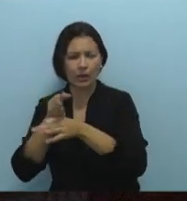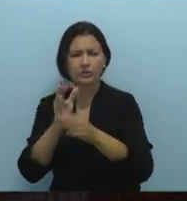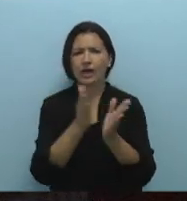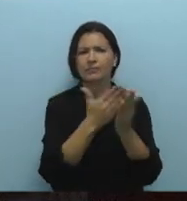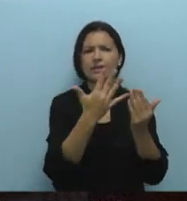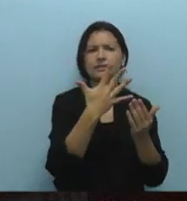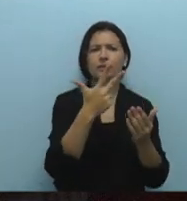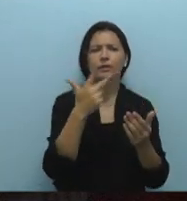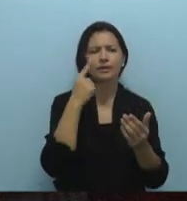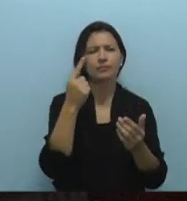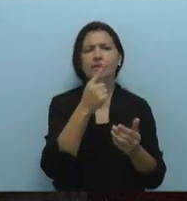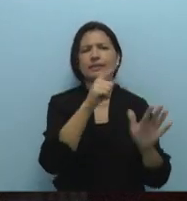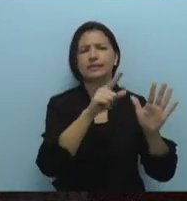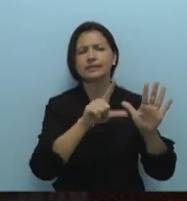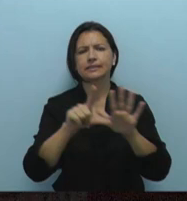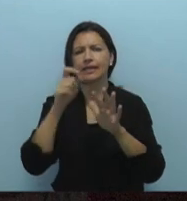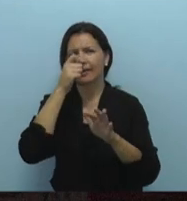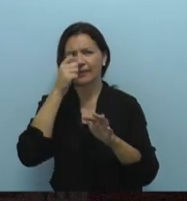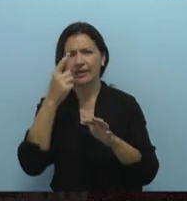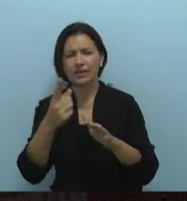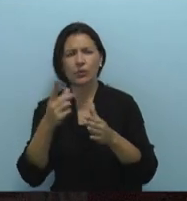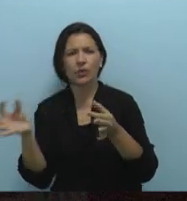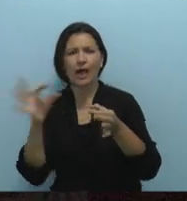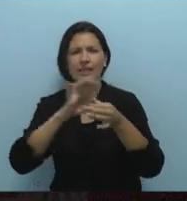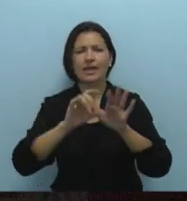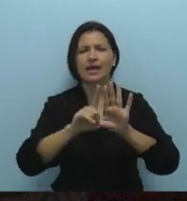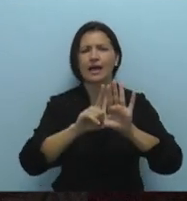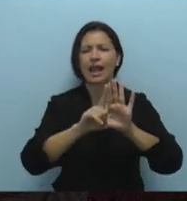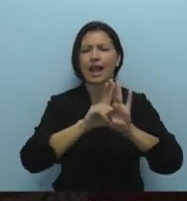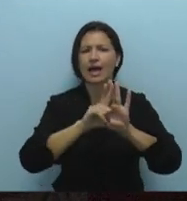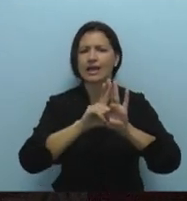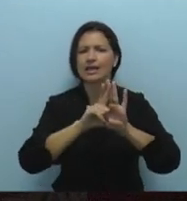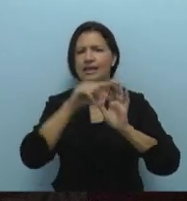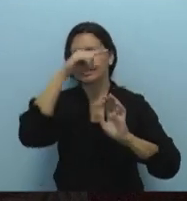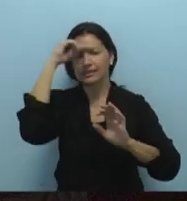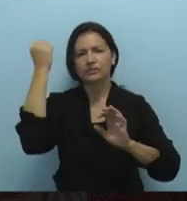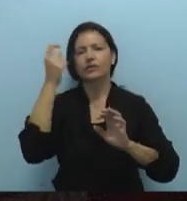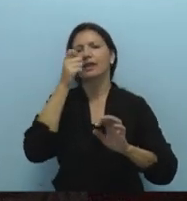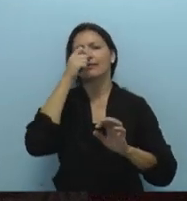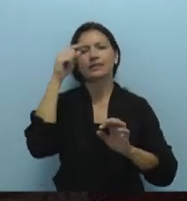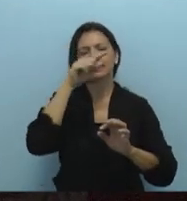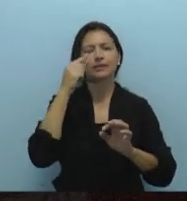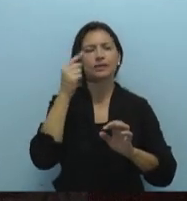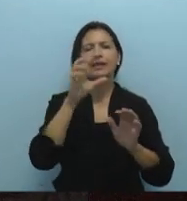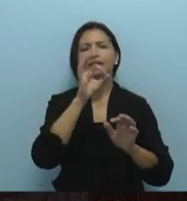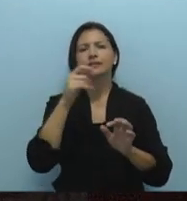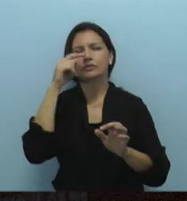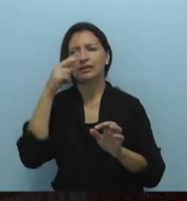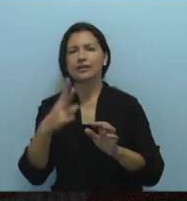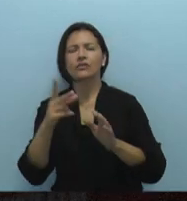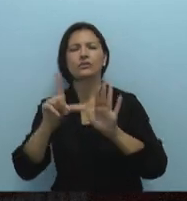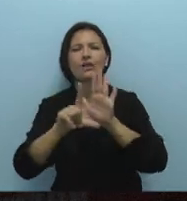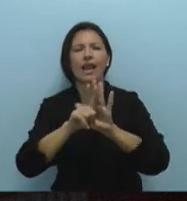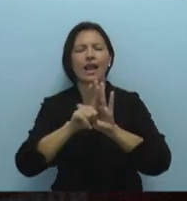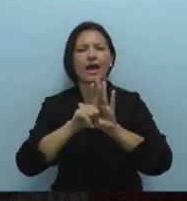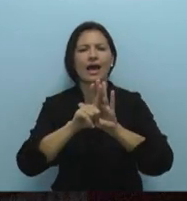expediente 53.721, por el cual se adhiere a la ley a la provincia, a la ley nacional 27.072, la Ley Federal de